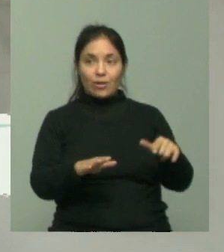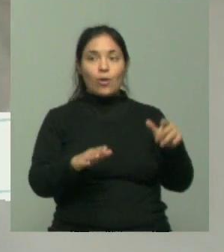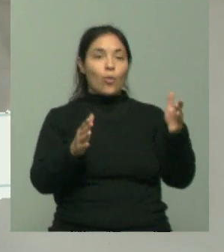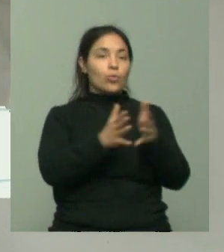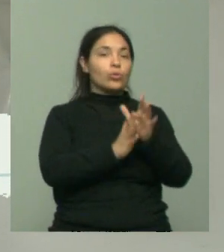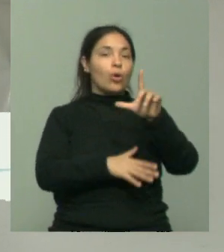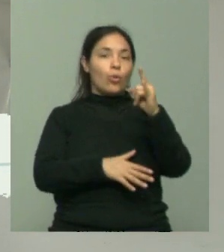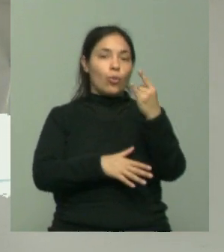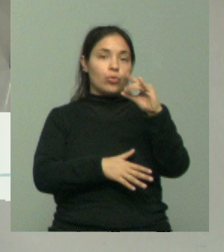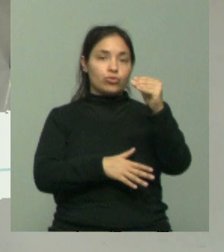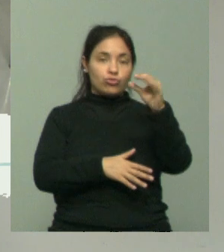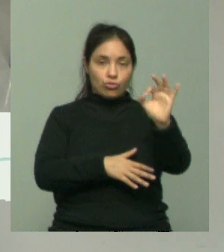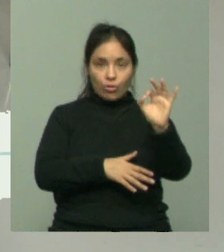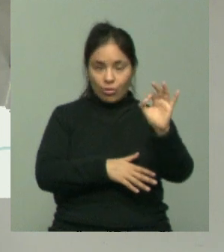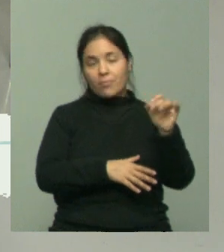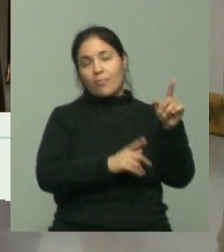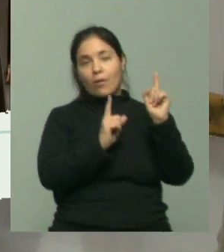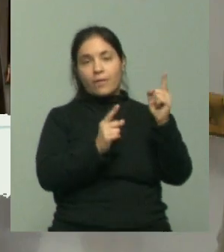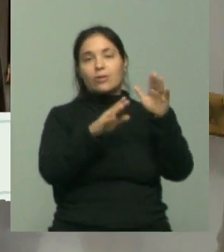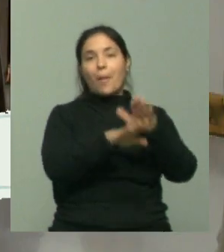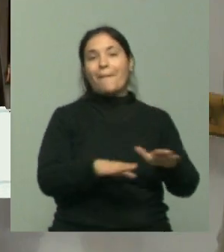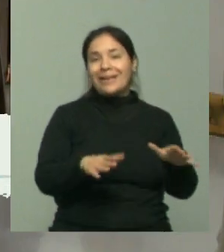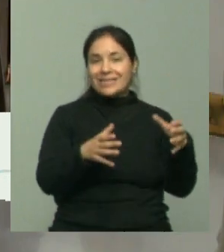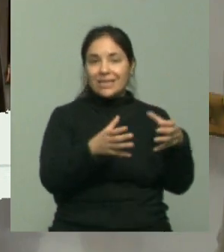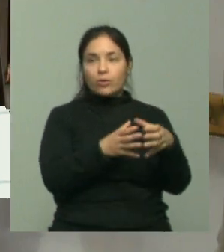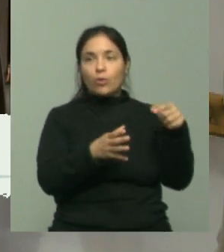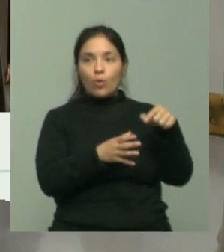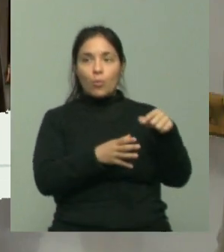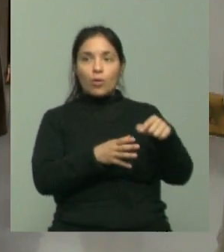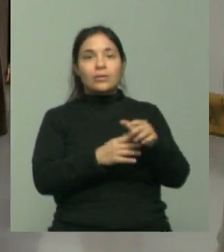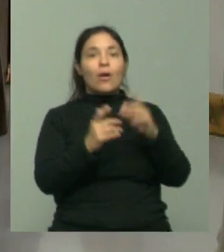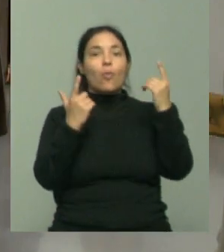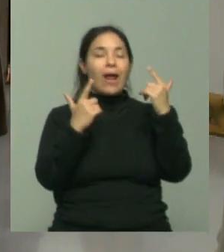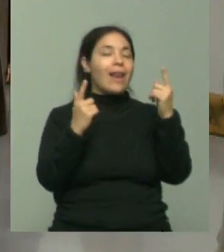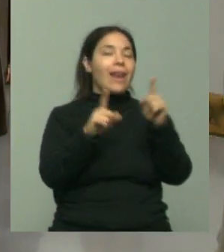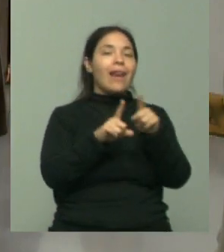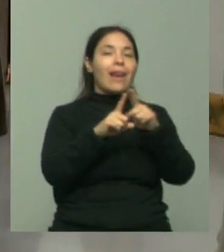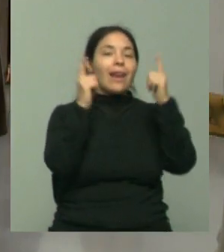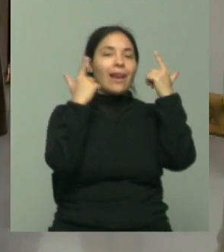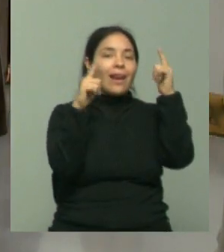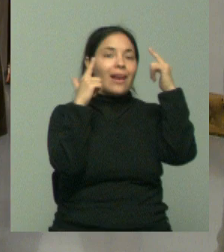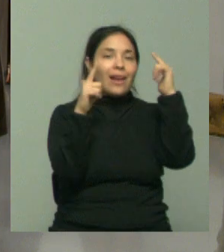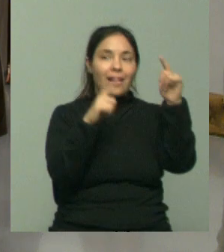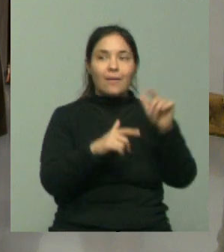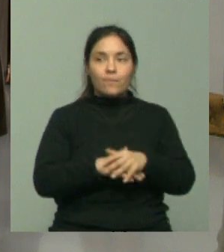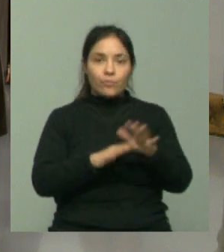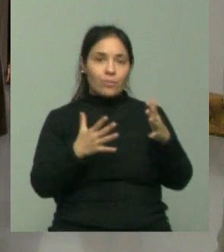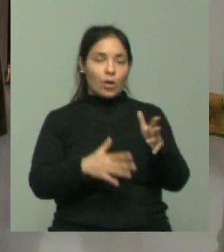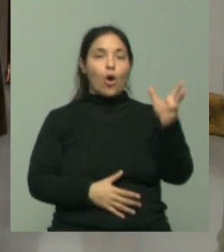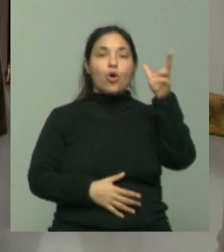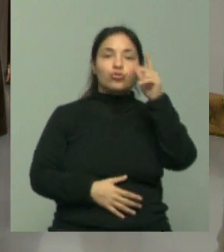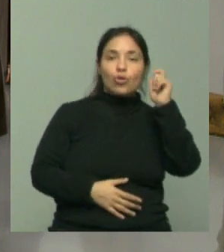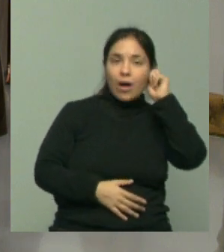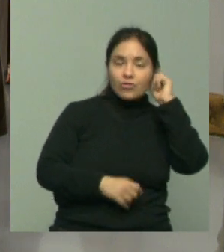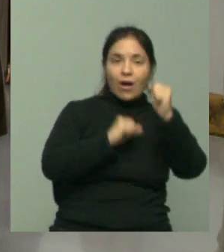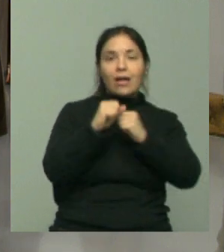que es el profe de los más chiquitos, que lo da de forma recreativa, ¿sí? Y están más o menos desde los 8 años hasta